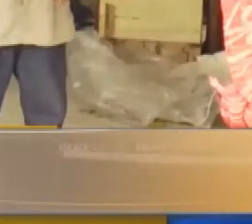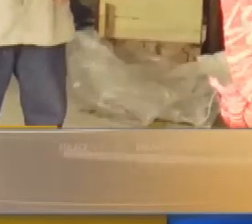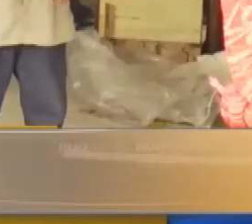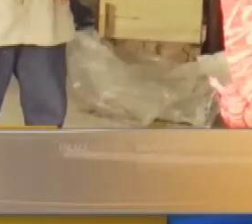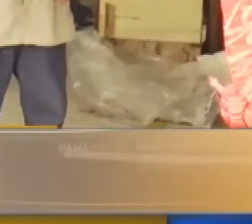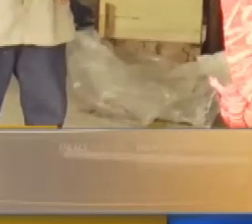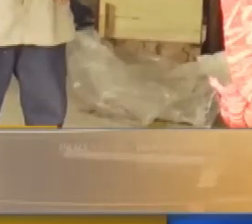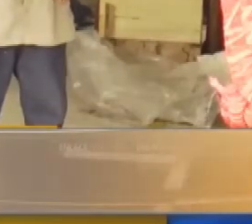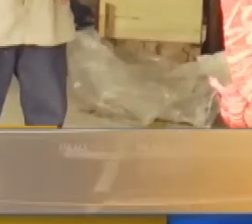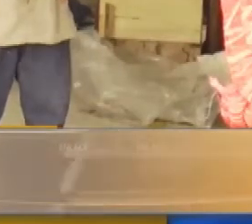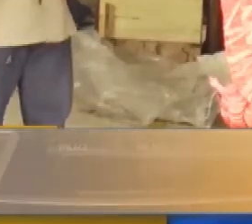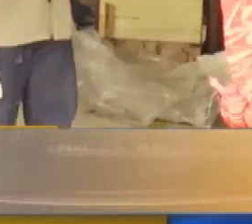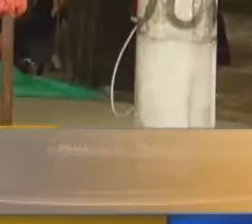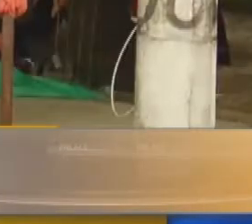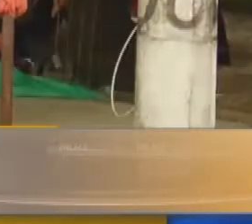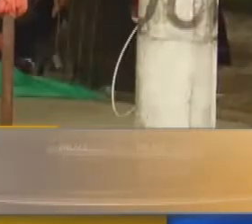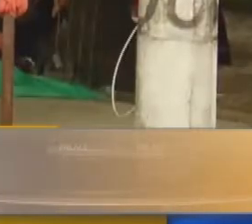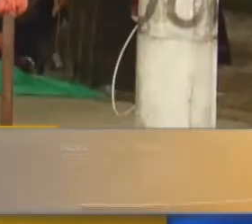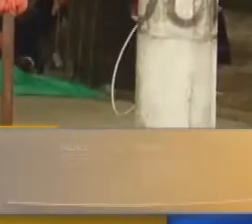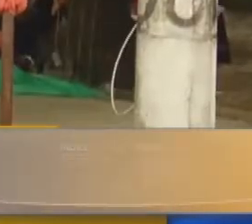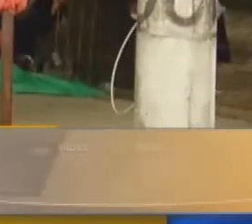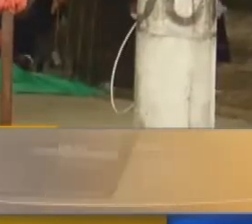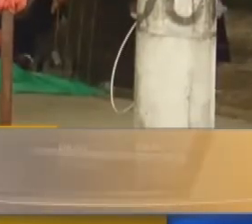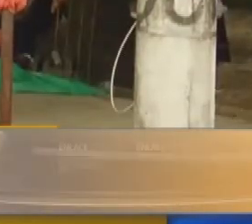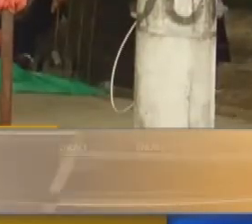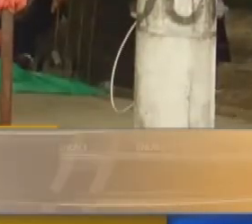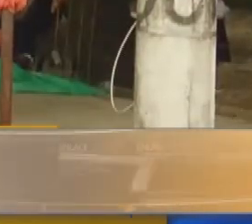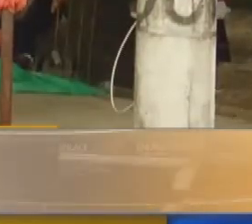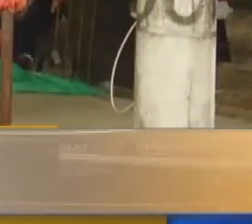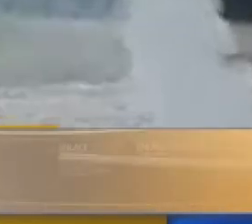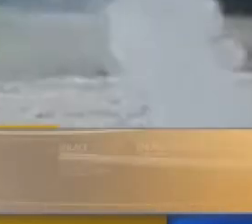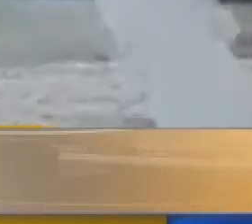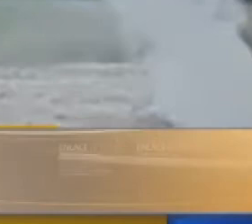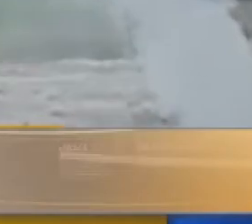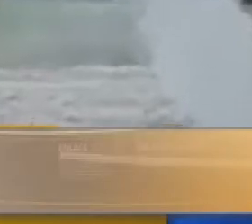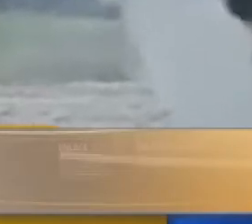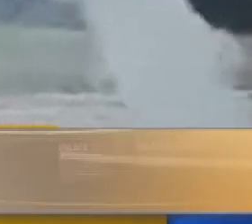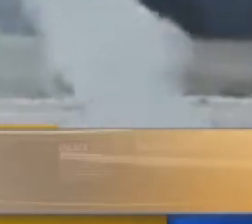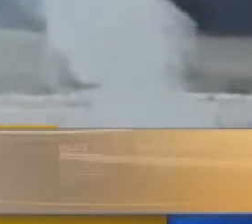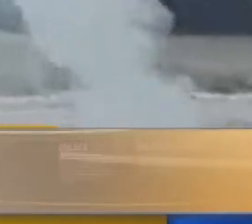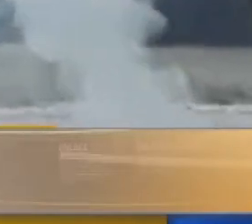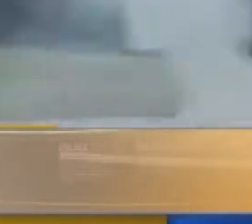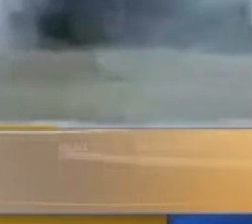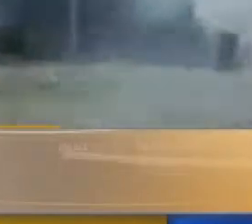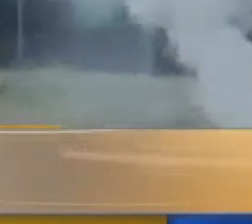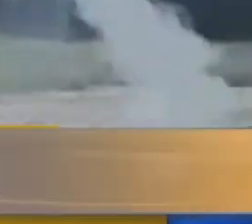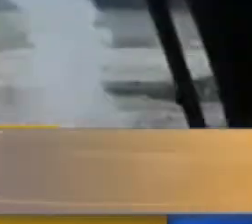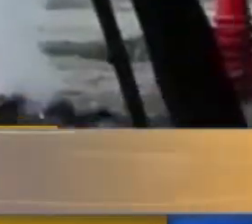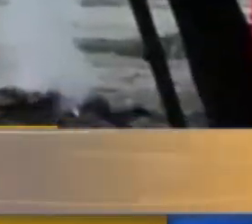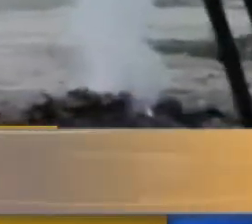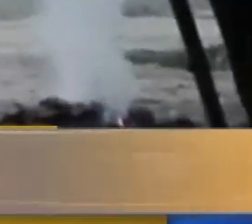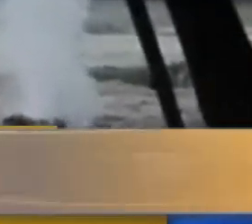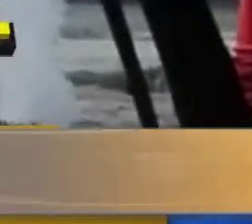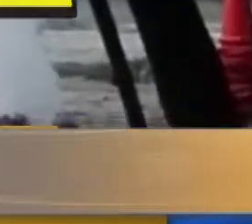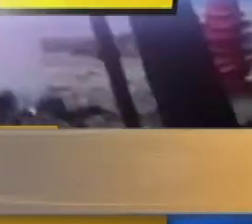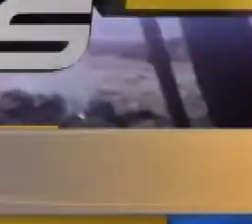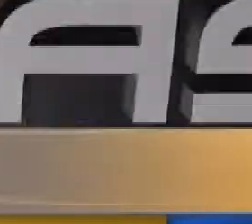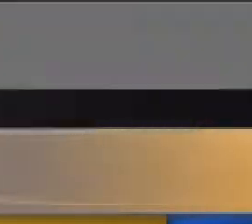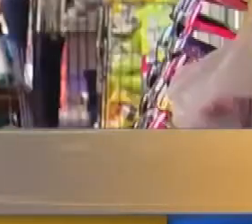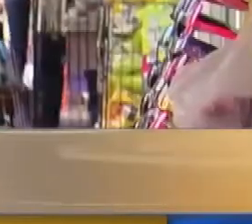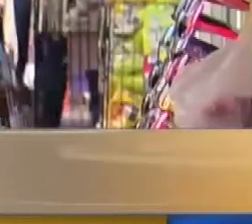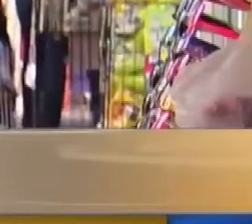Social debieron ser remitidos al Hospital Regional del Magdalena Medio luego de ataque de abejas africanizadas cuando adelantaban labores de limpieza en la Isla del